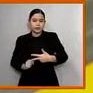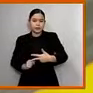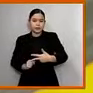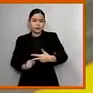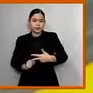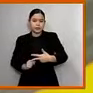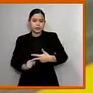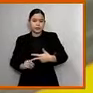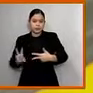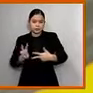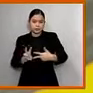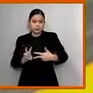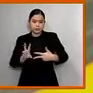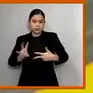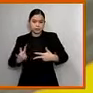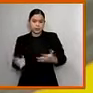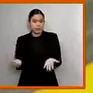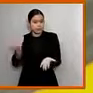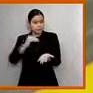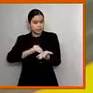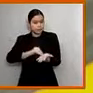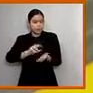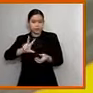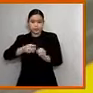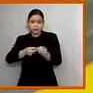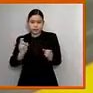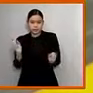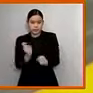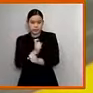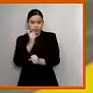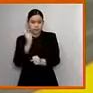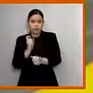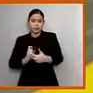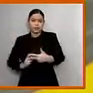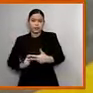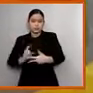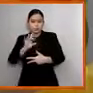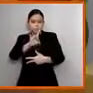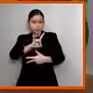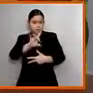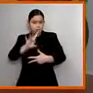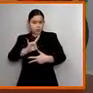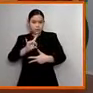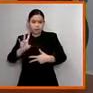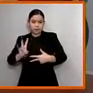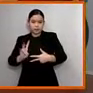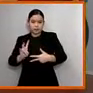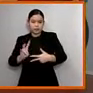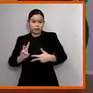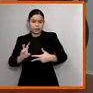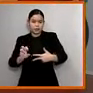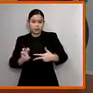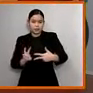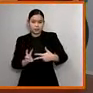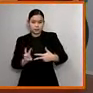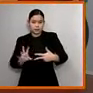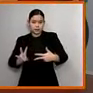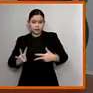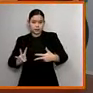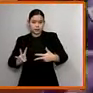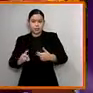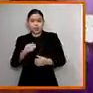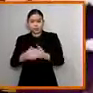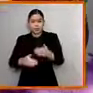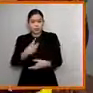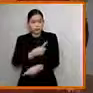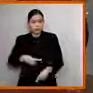Este es el 67. Reitero con gusto los tres números ganadores, 88, 17 y 67.